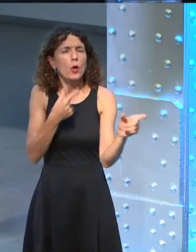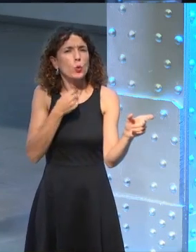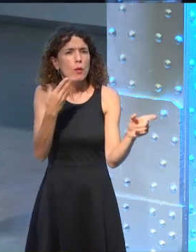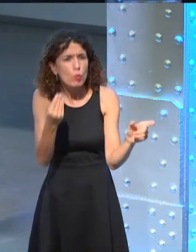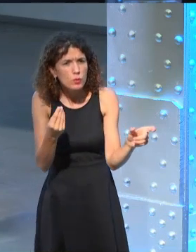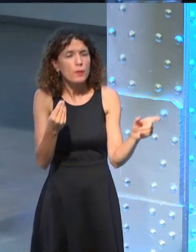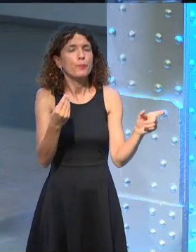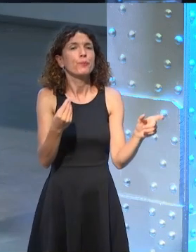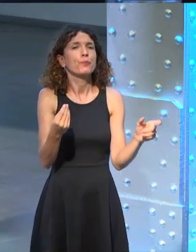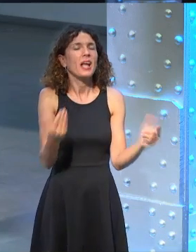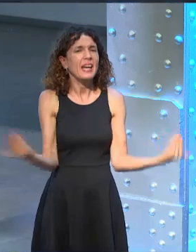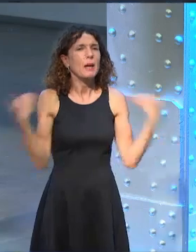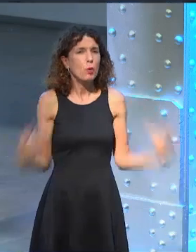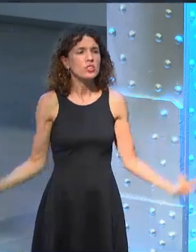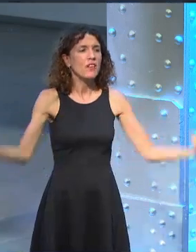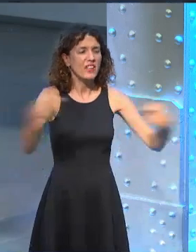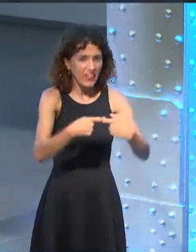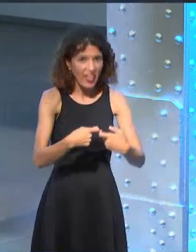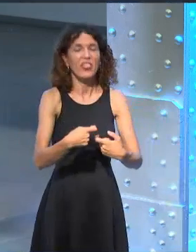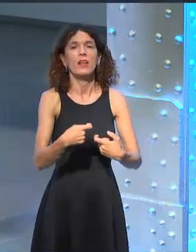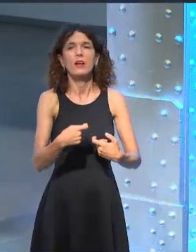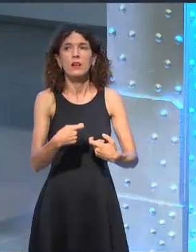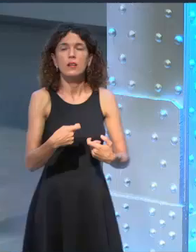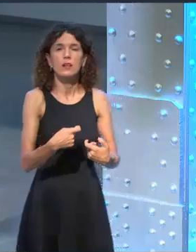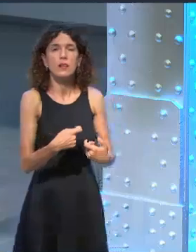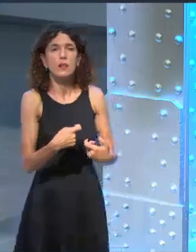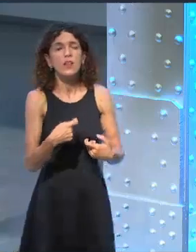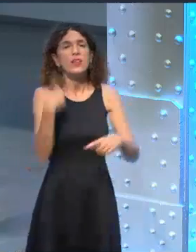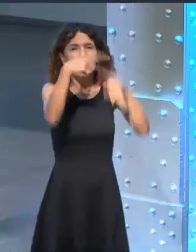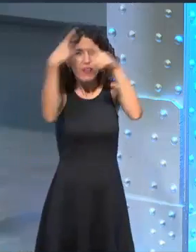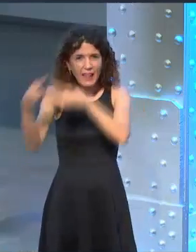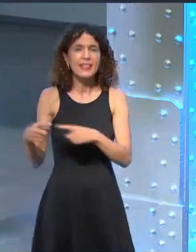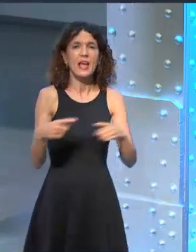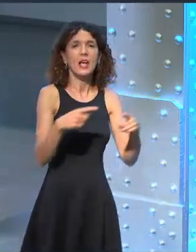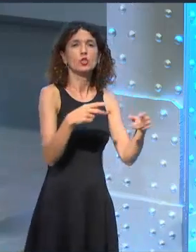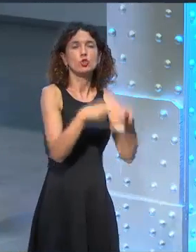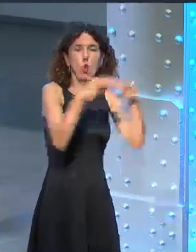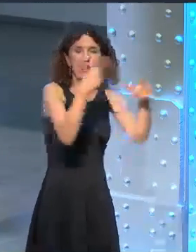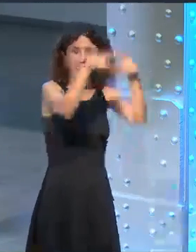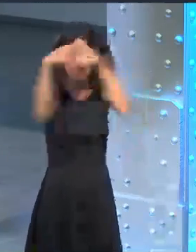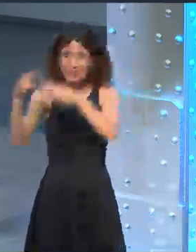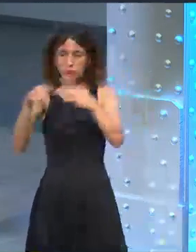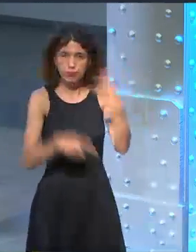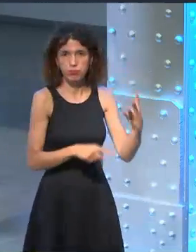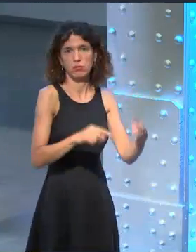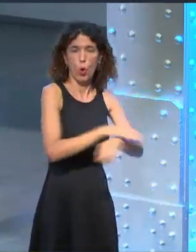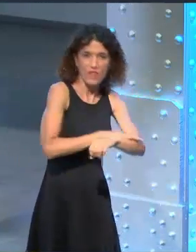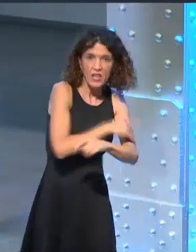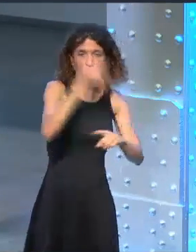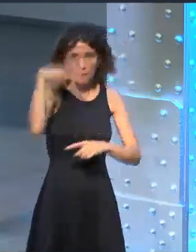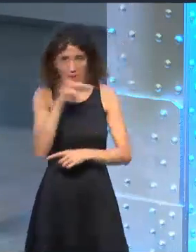que es la corresponsabilidad. La corresponsabilidad de los diferentes actores sociales en tratar de paliar todo este tipo de